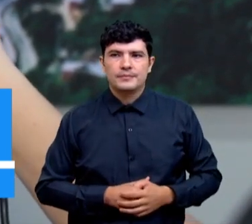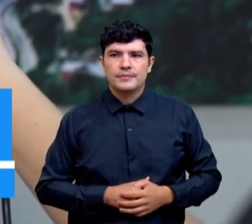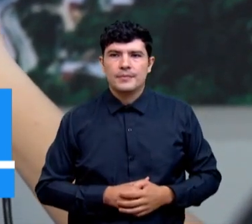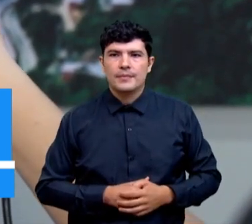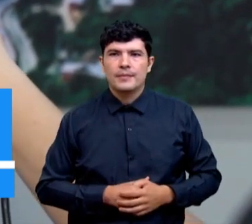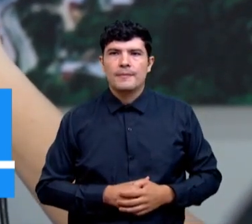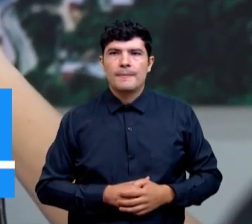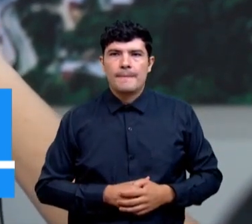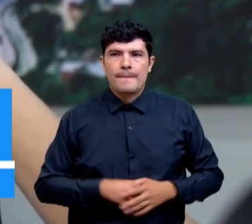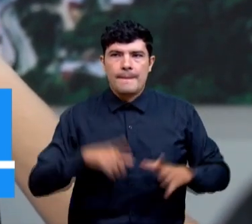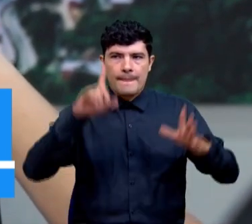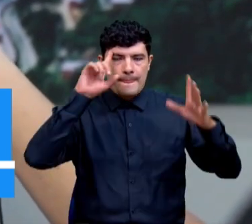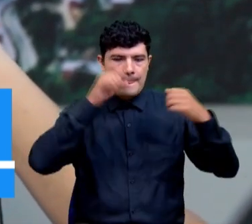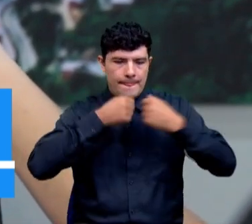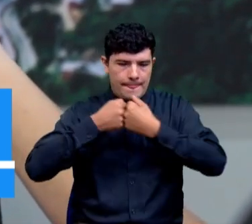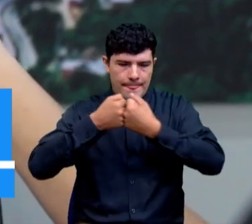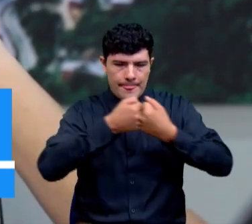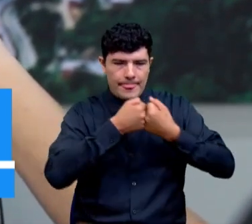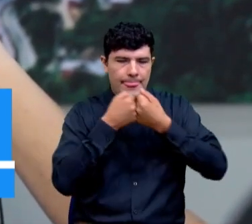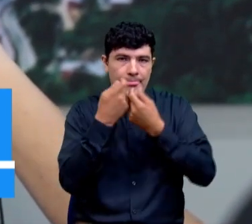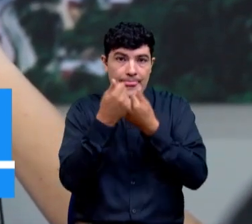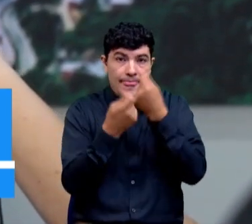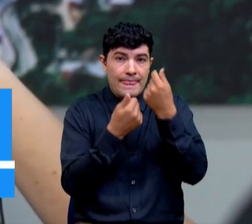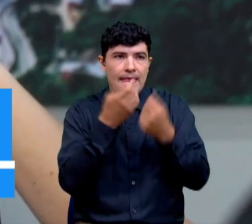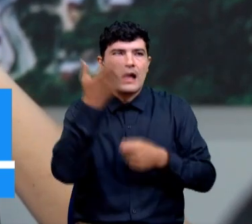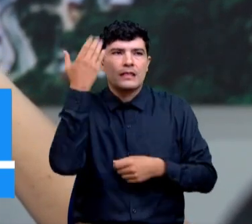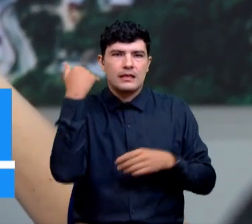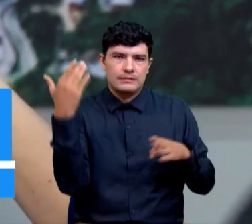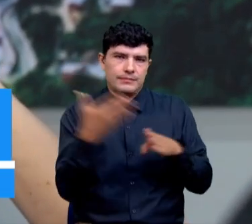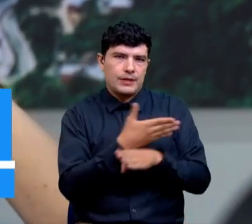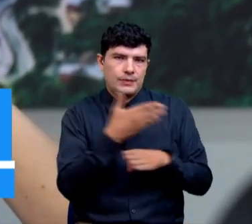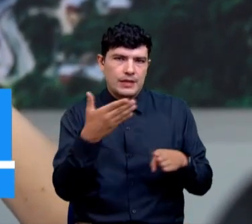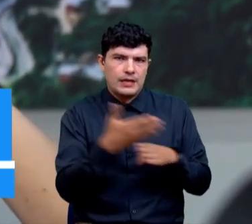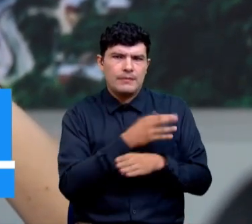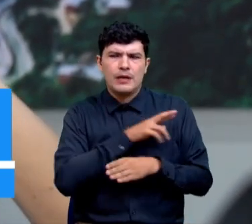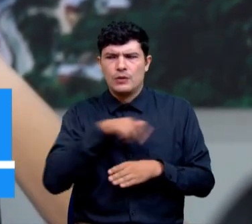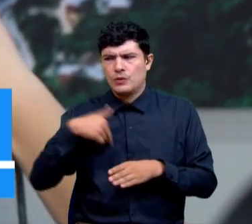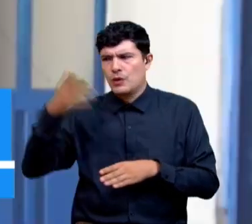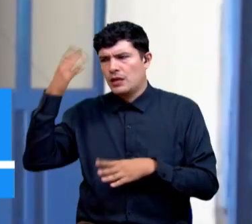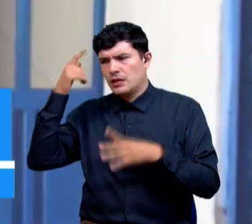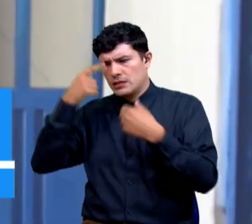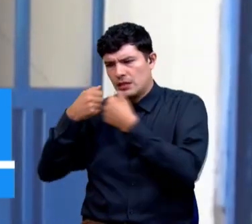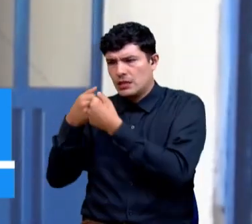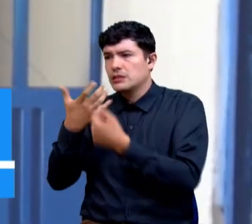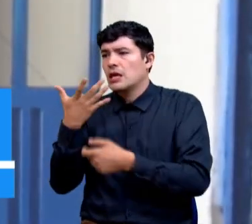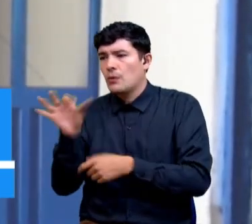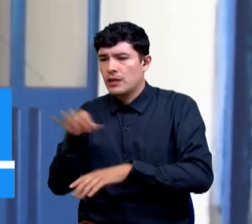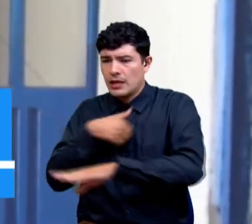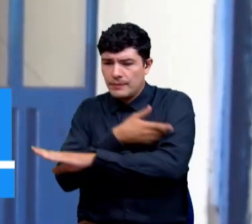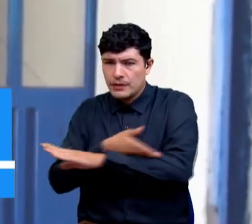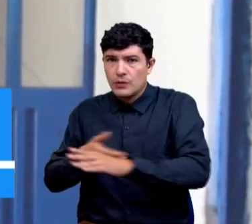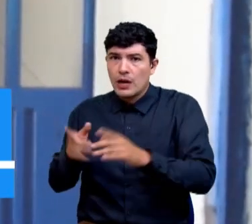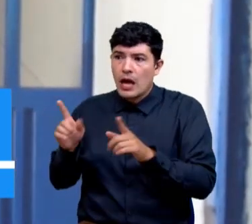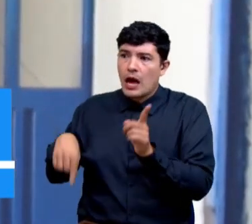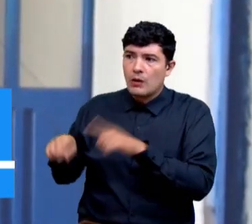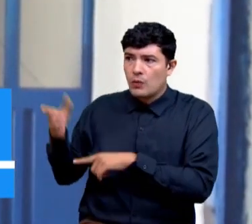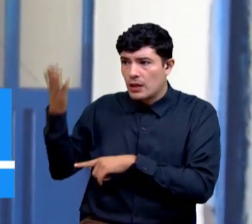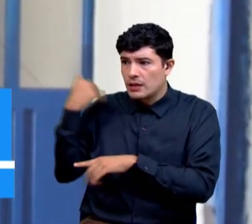monto del convenio, porque nosotros veníamos firmando convenios por 50 millones de pesos, hacía una exigencia de